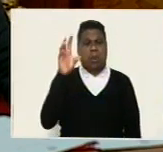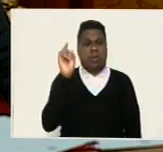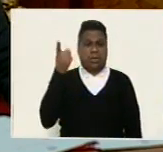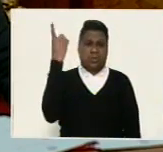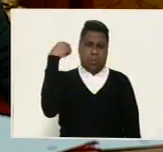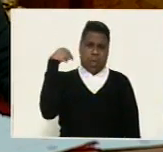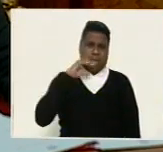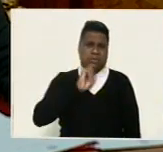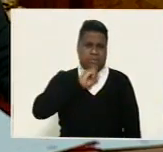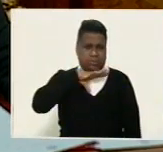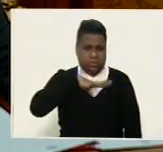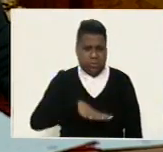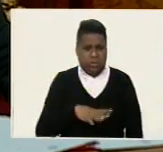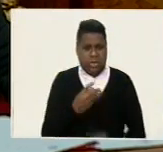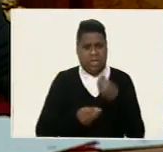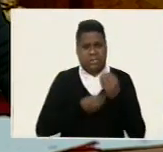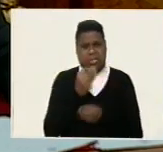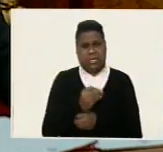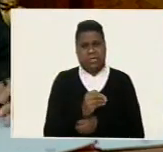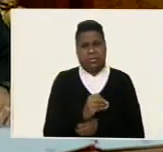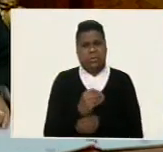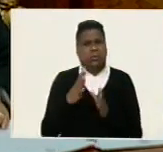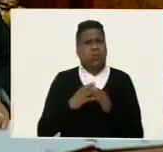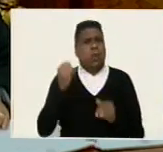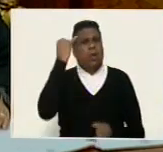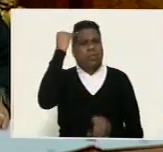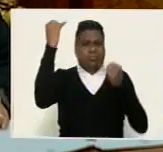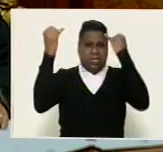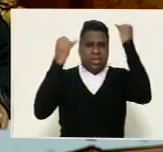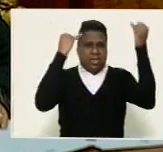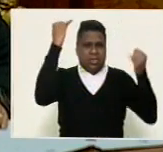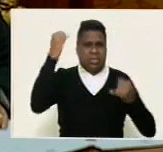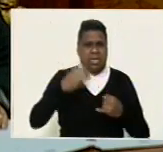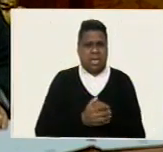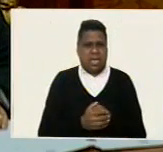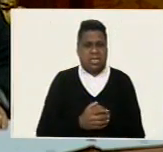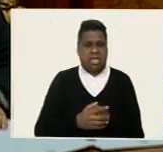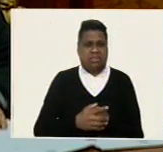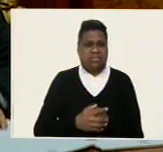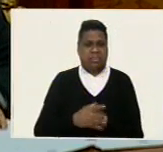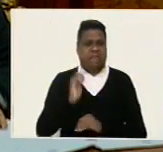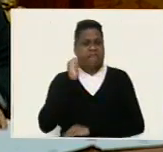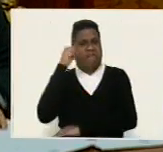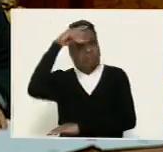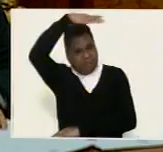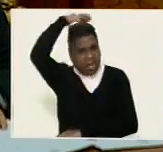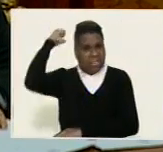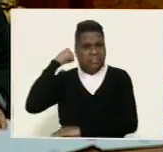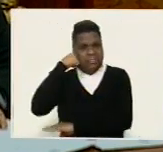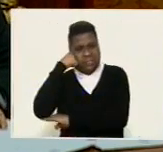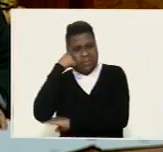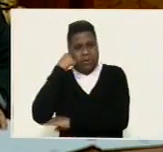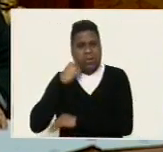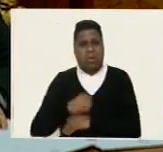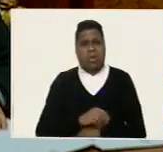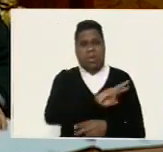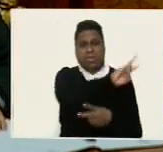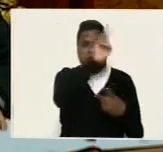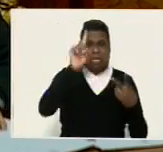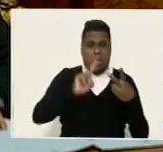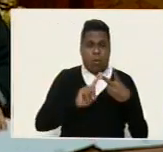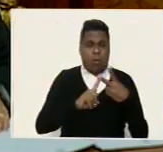se inauguró bajo la inspiración del ideario del generalísimo Francisco de Miranda y representó el segundo